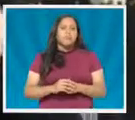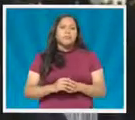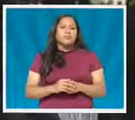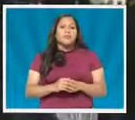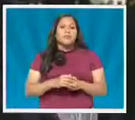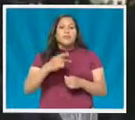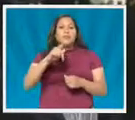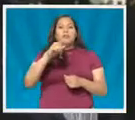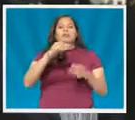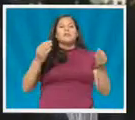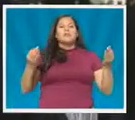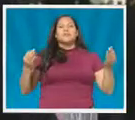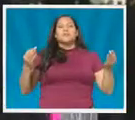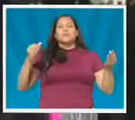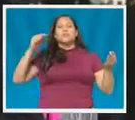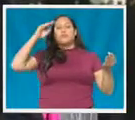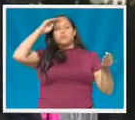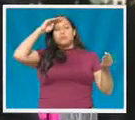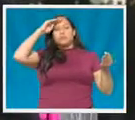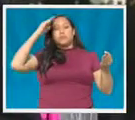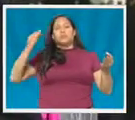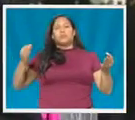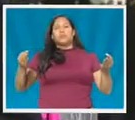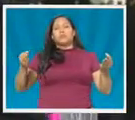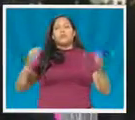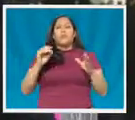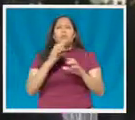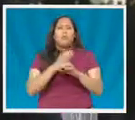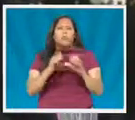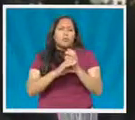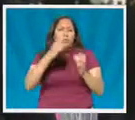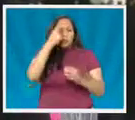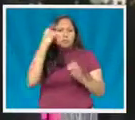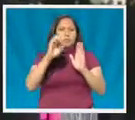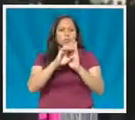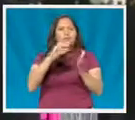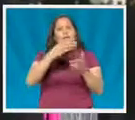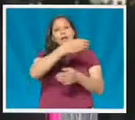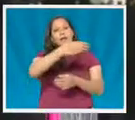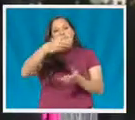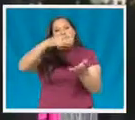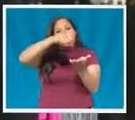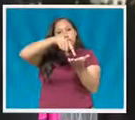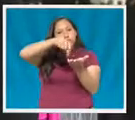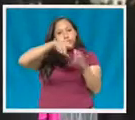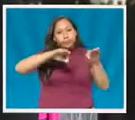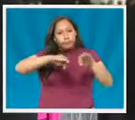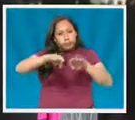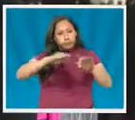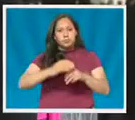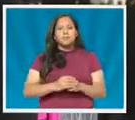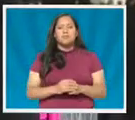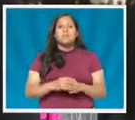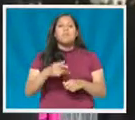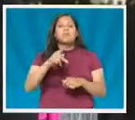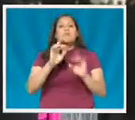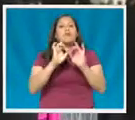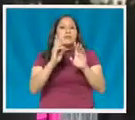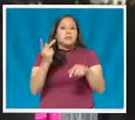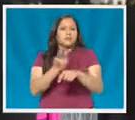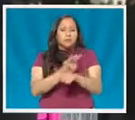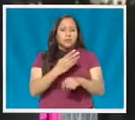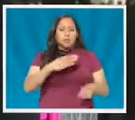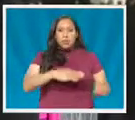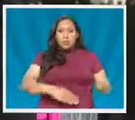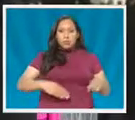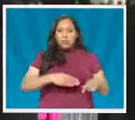la meditación y todo este tipo de cosas, sino cuestiones muy prácticas. Sí. En este caso, la agricultura. Y bueno, lo que sucede con el budismo es que